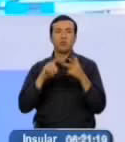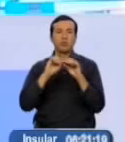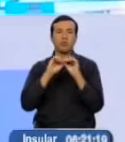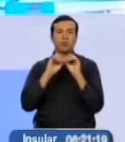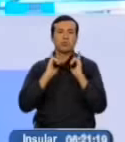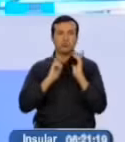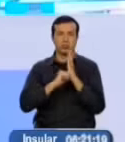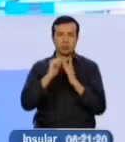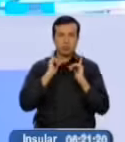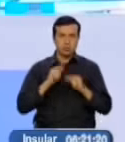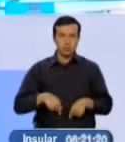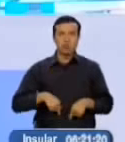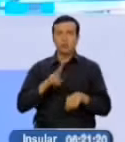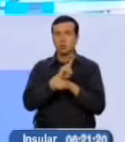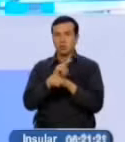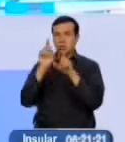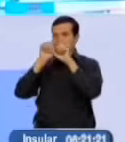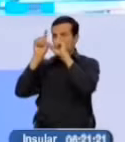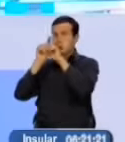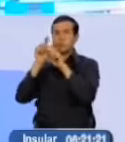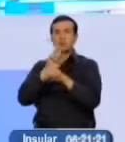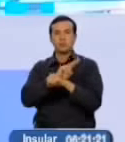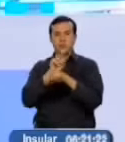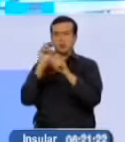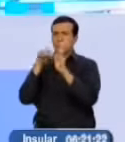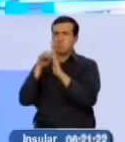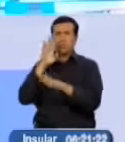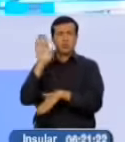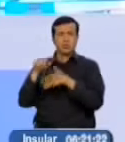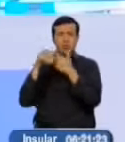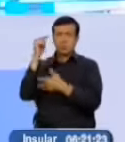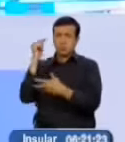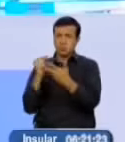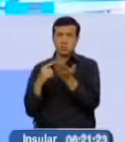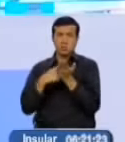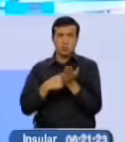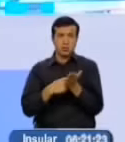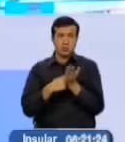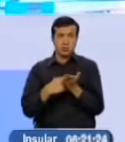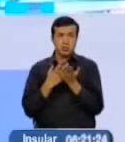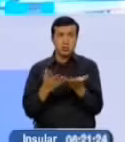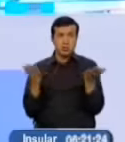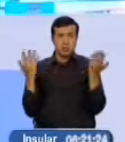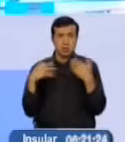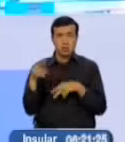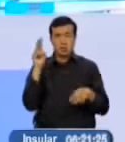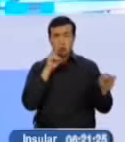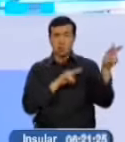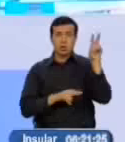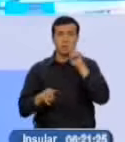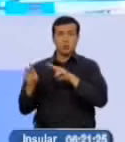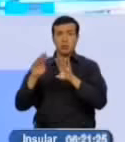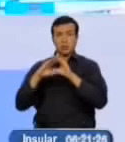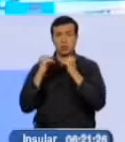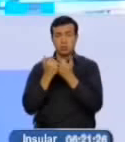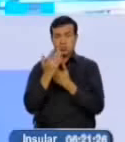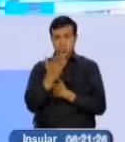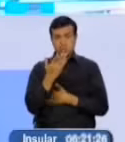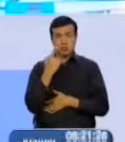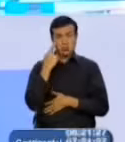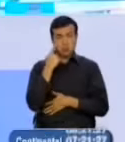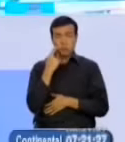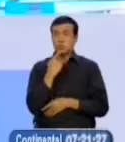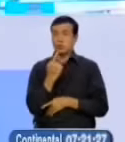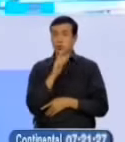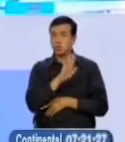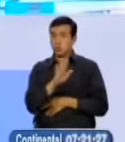Pública, la Super de Compañías y en su momento la Super de Bancos. Todo lo que se discute en estos momentos ha sido evaluado por la comisión. Como usted plantea, ellos